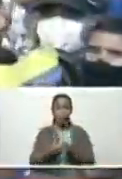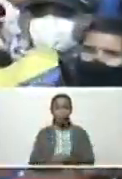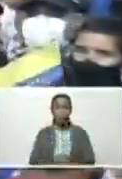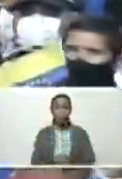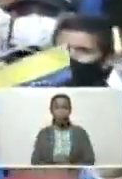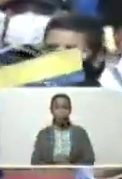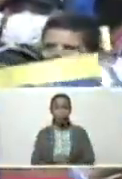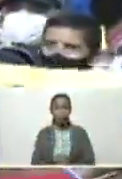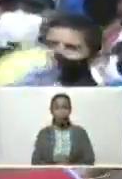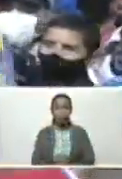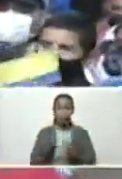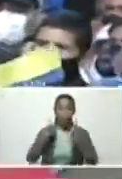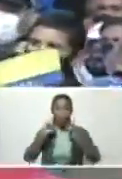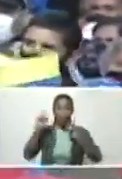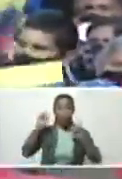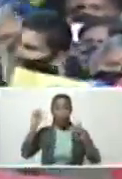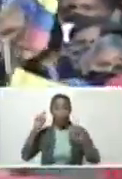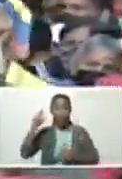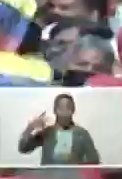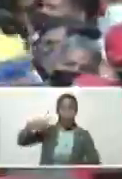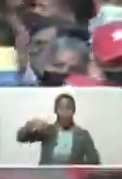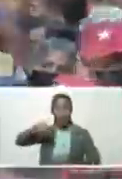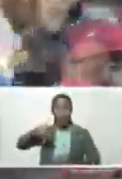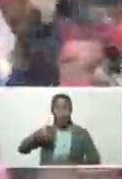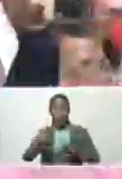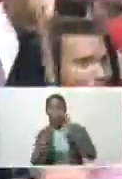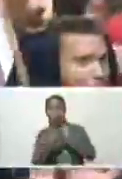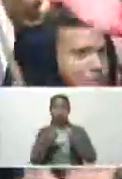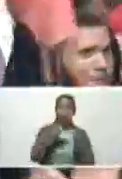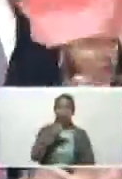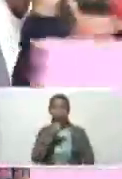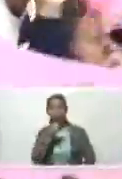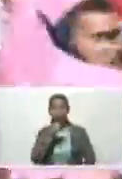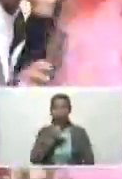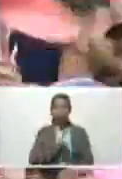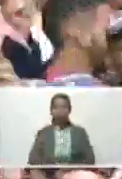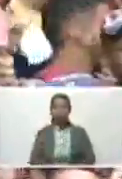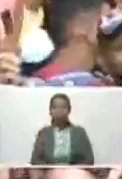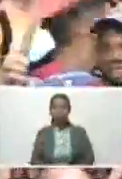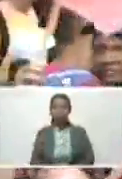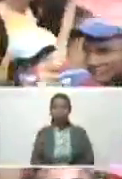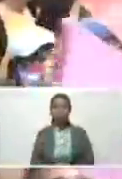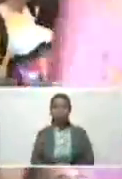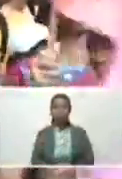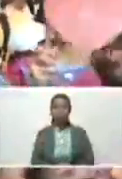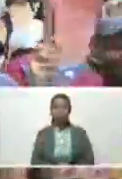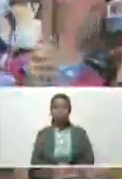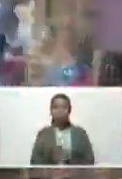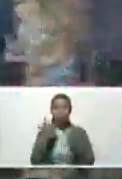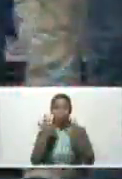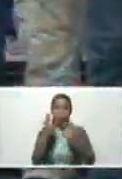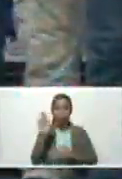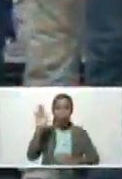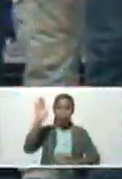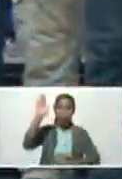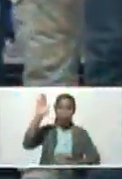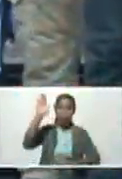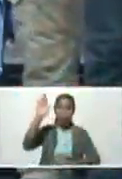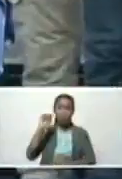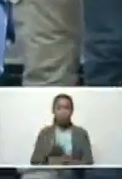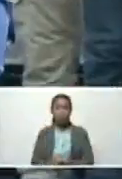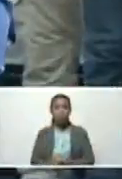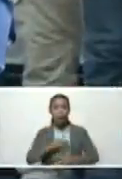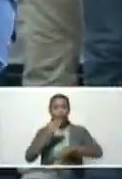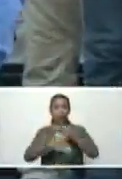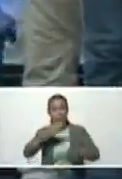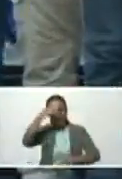música, baile, canto, Levanten la mano los que